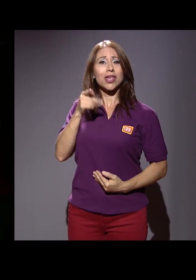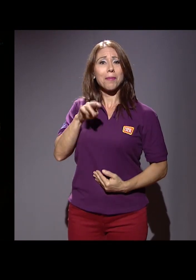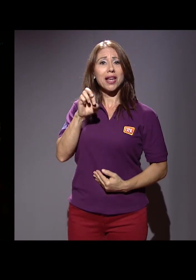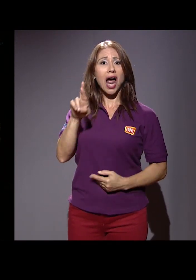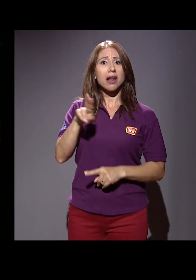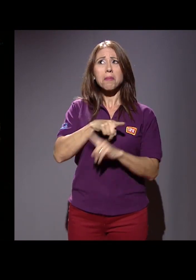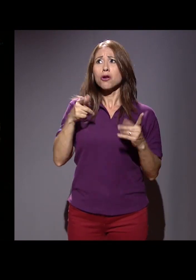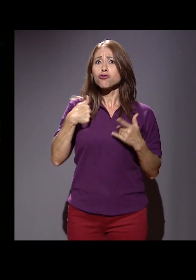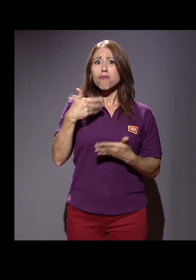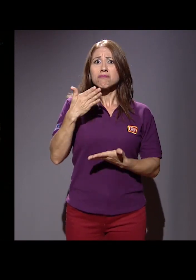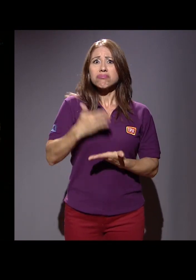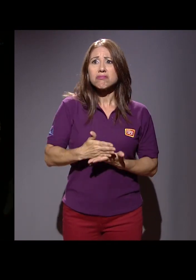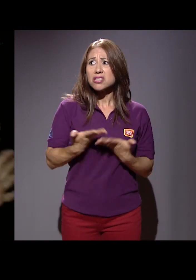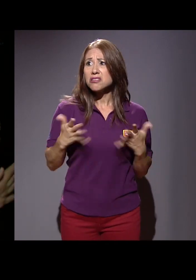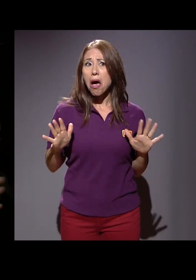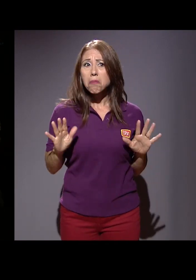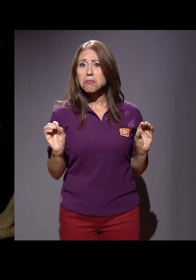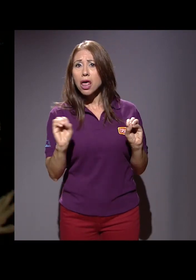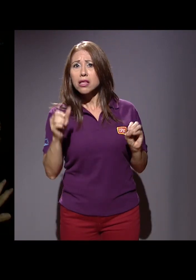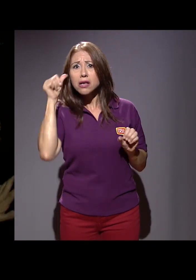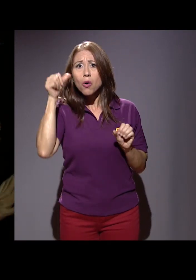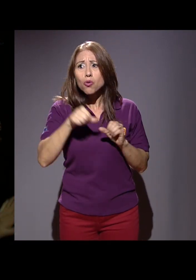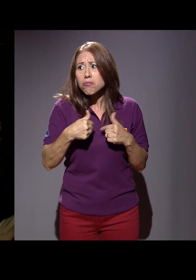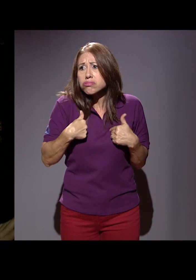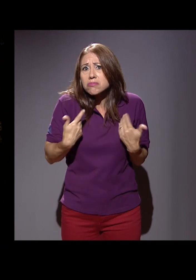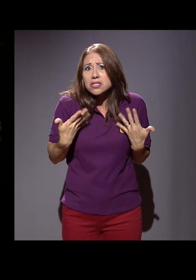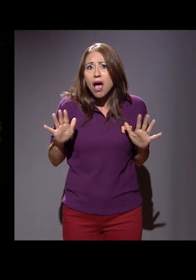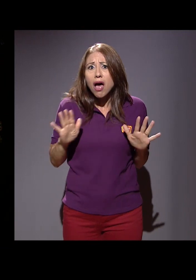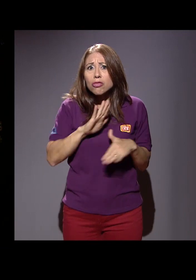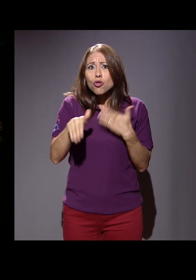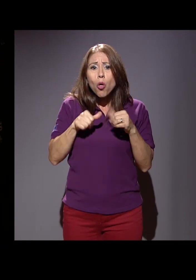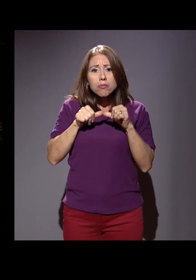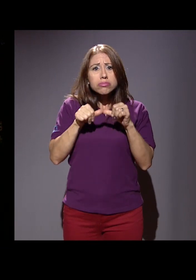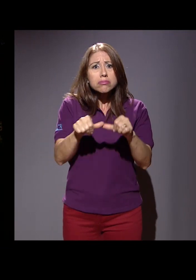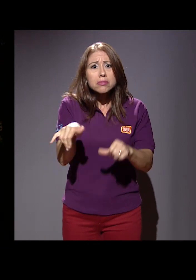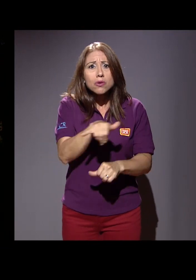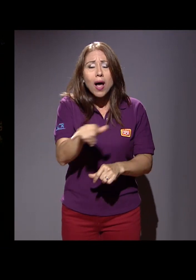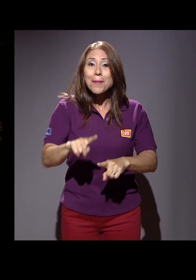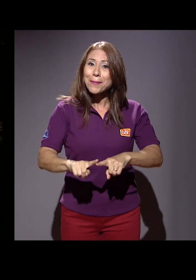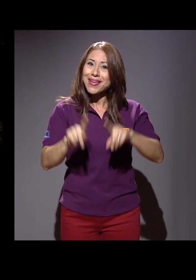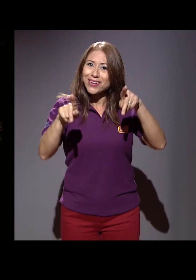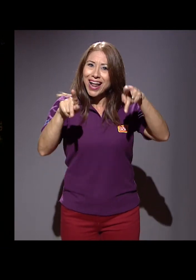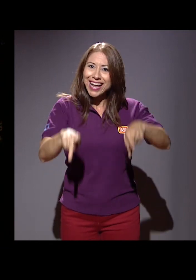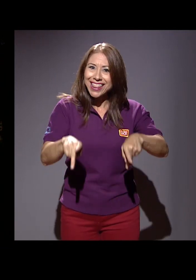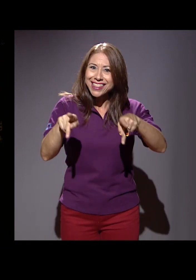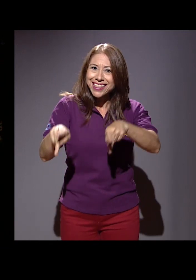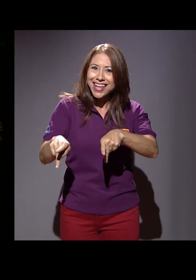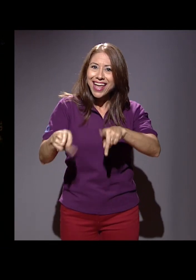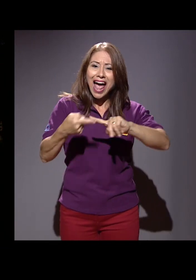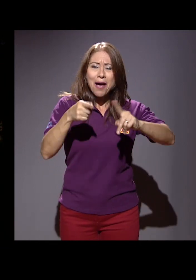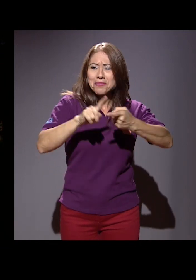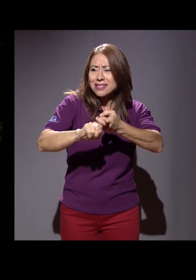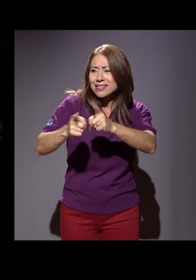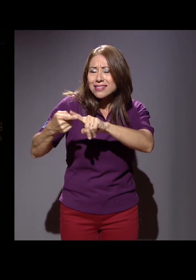Al final me fui y ya está, nadie se acordó y ya, todo siguió su rumbo. Pero la gente, las